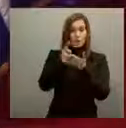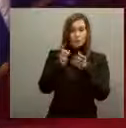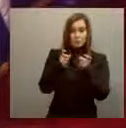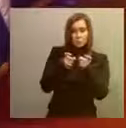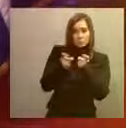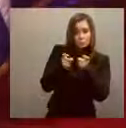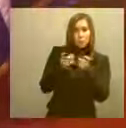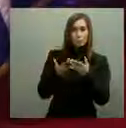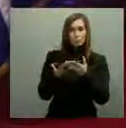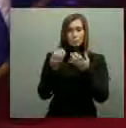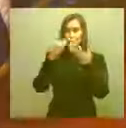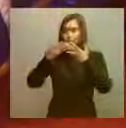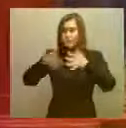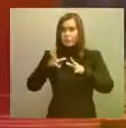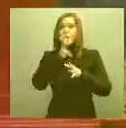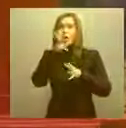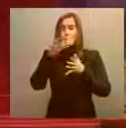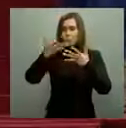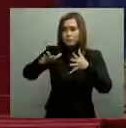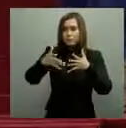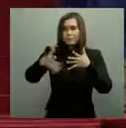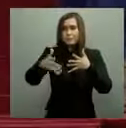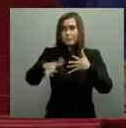desperdicia en más de un 75%.